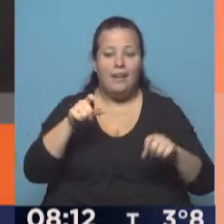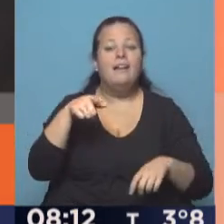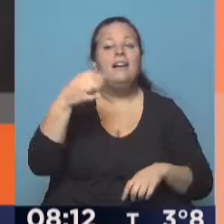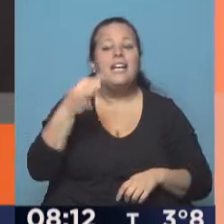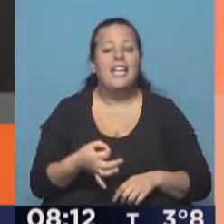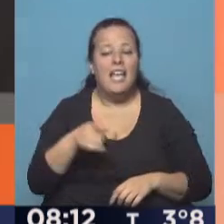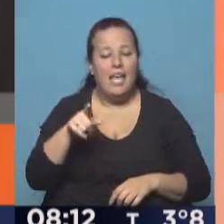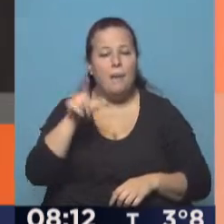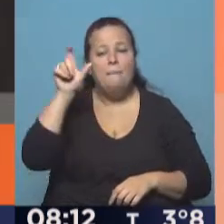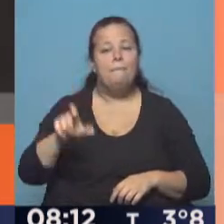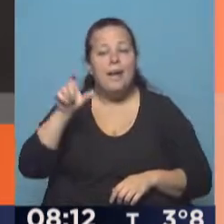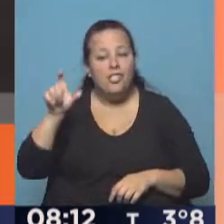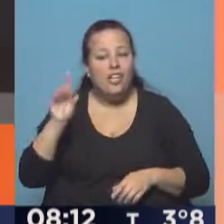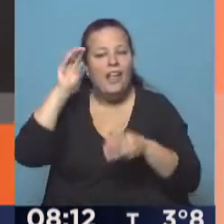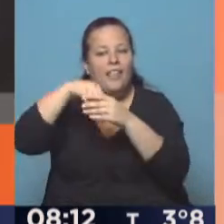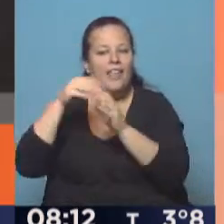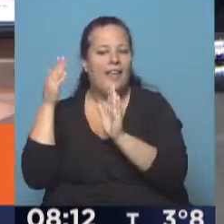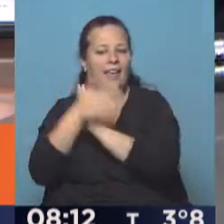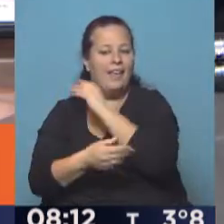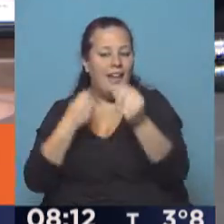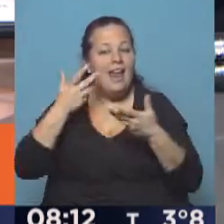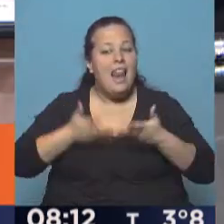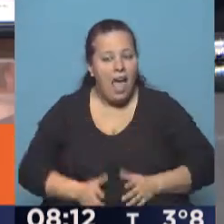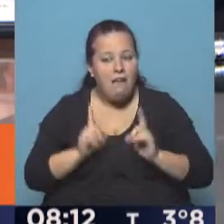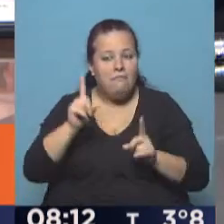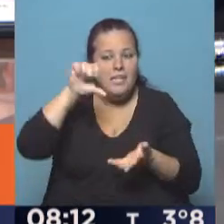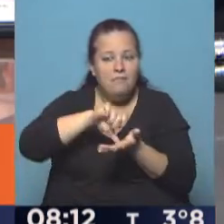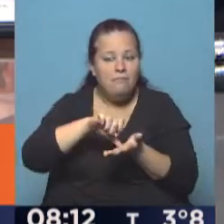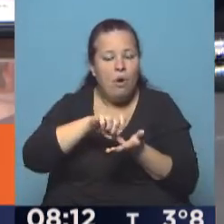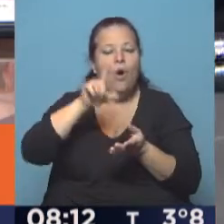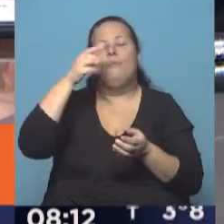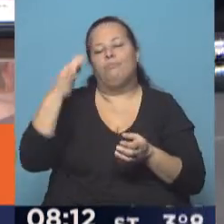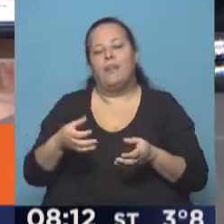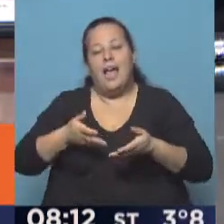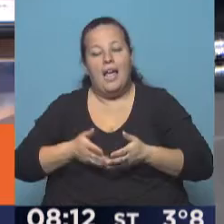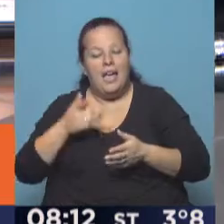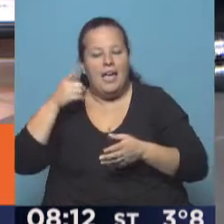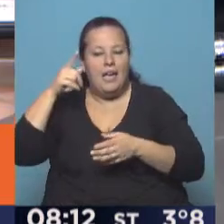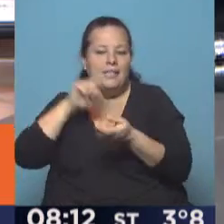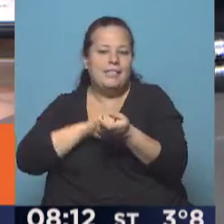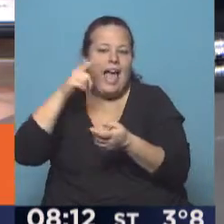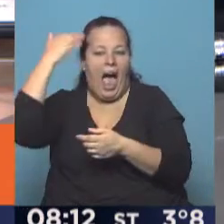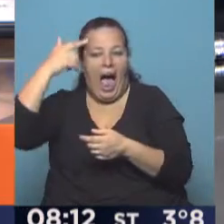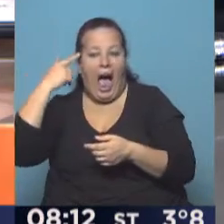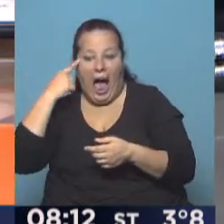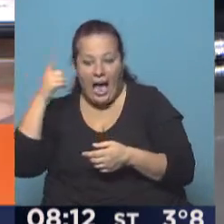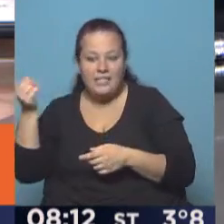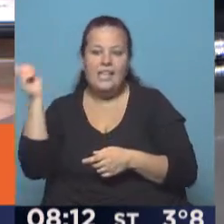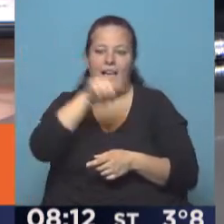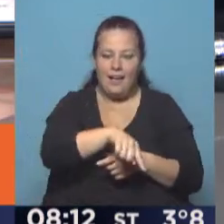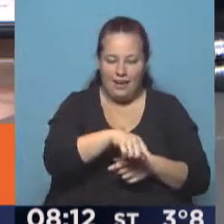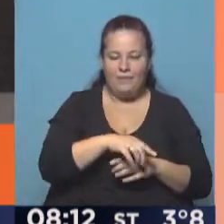era parte de la inmigración y hasta nativos de origen en países asiáticos.